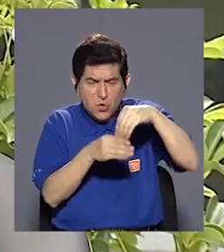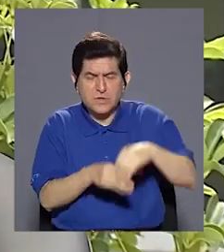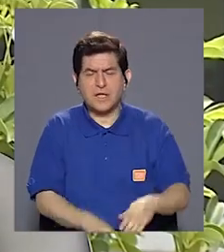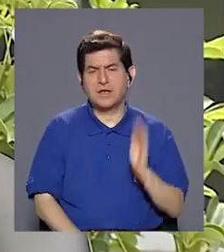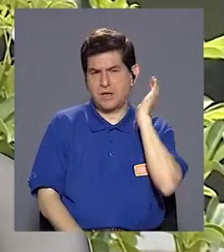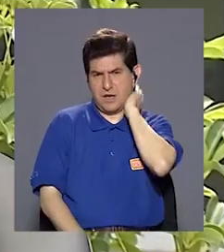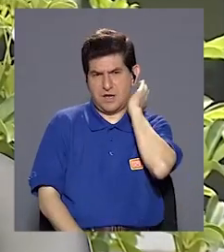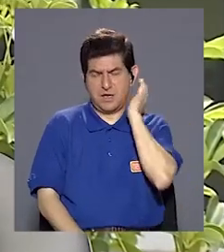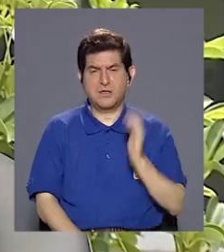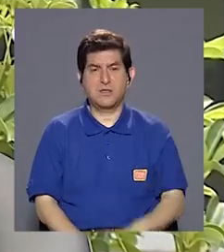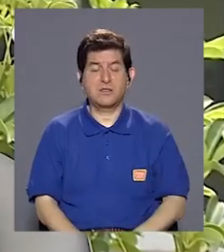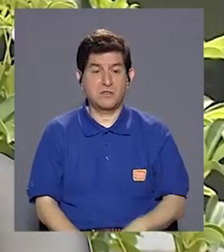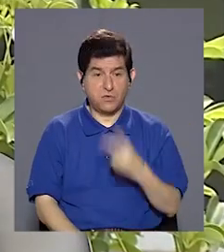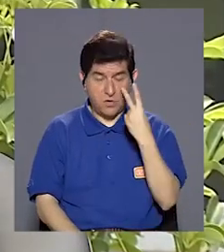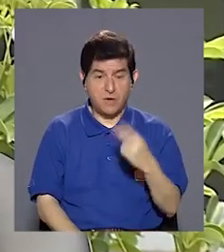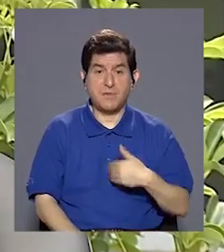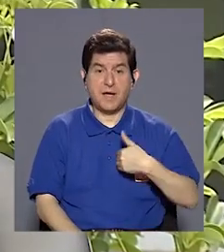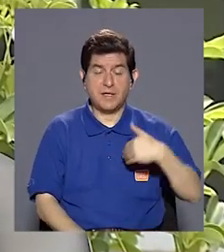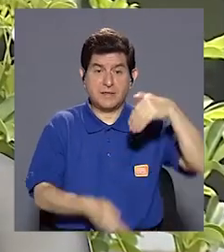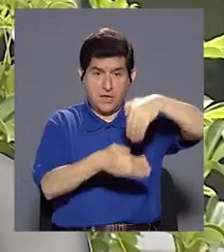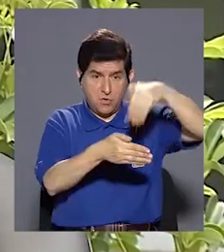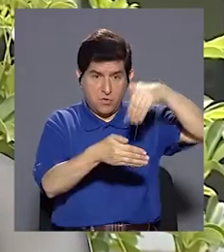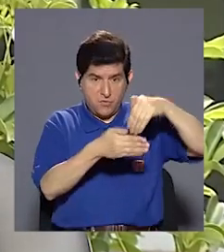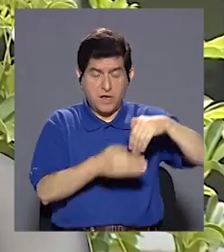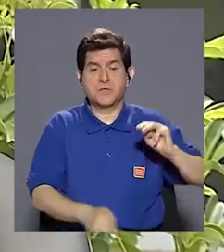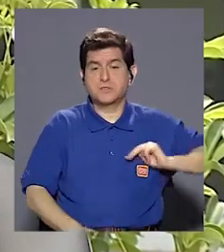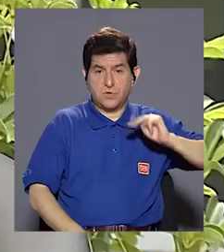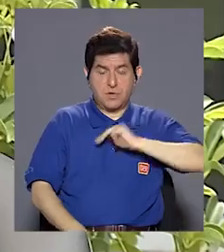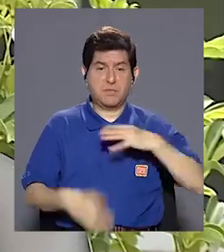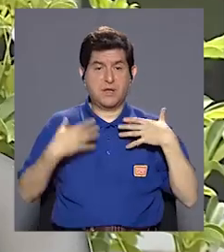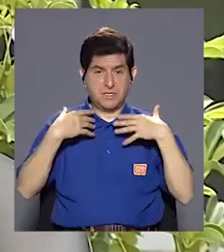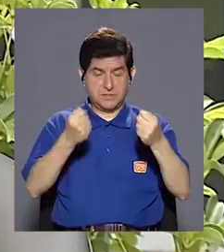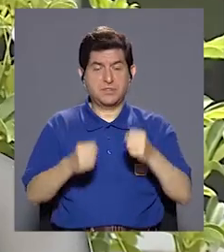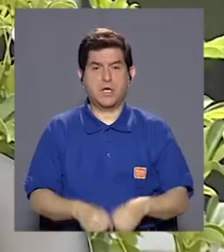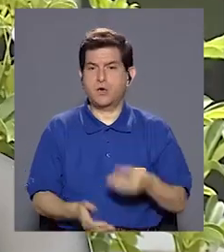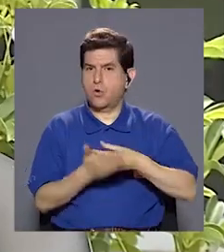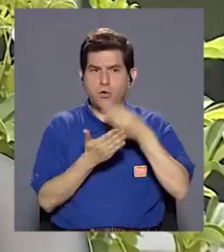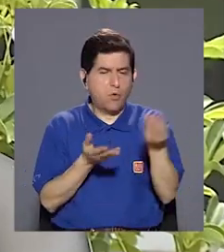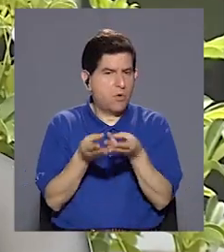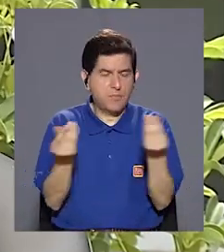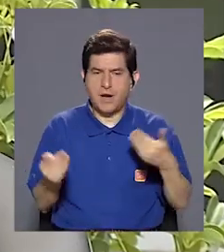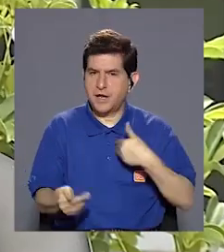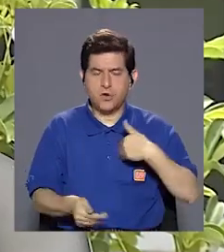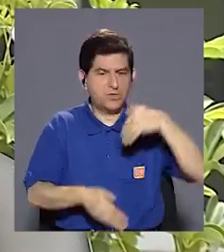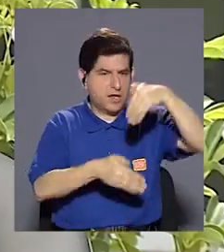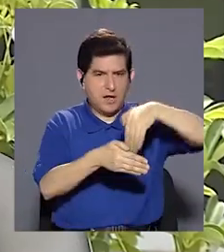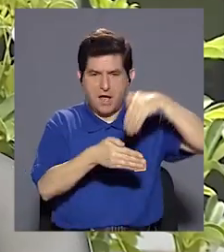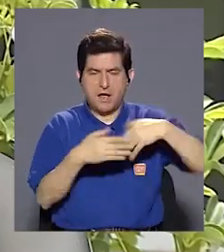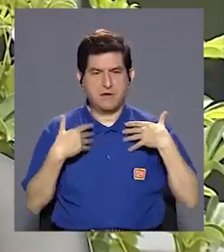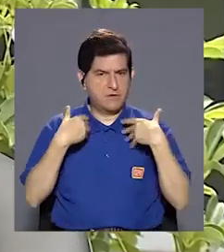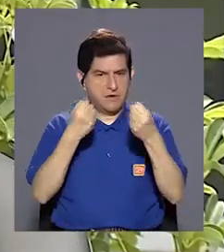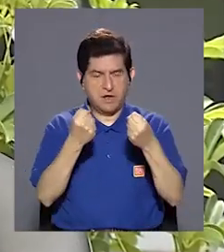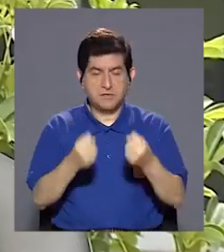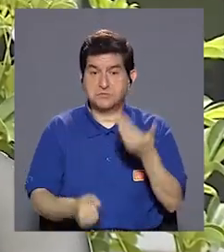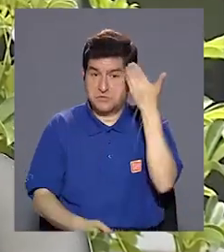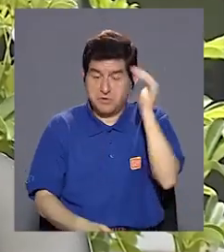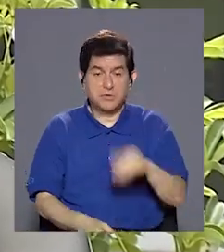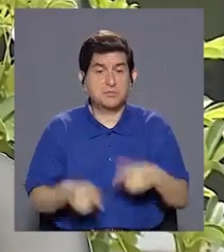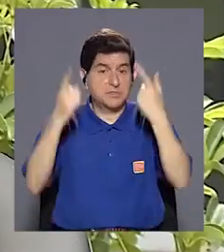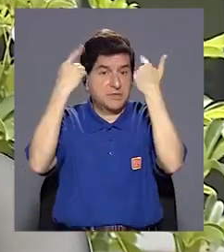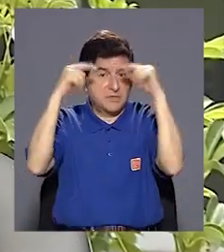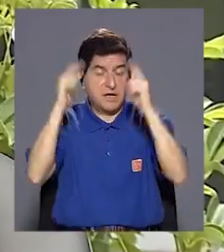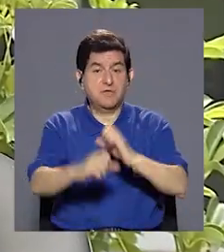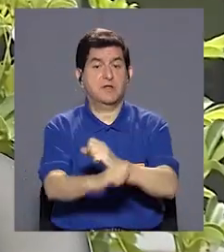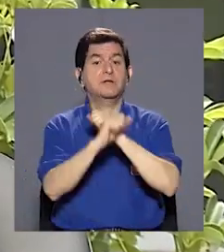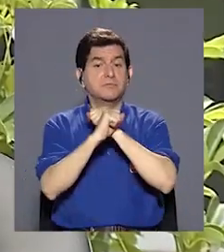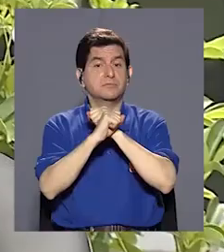alcohol. Y obviamente fíjense que tengan el registro sanitario del Ministerio de Salud, ¿verdad? No se expongan a comprar un producto que no tenga un registro sanitario porque no sabemos la